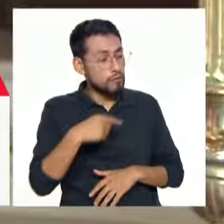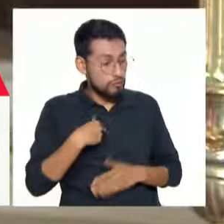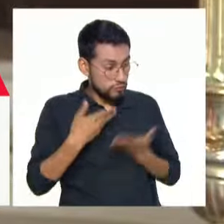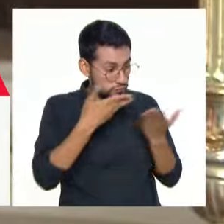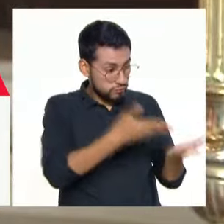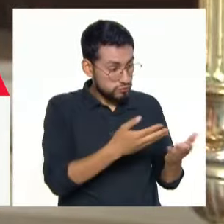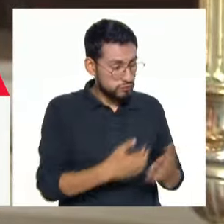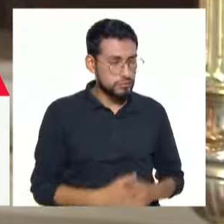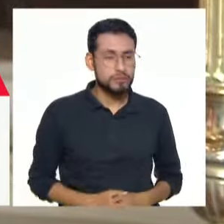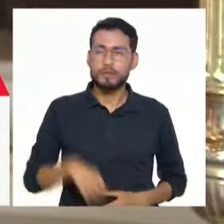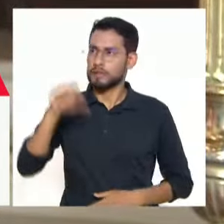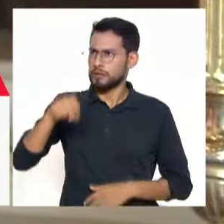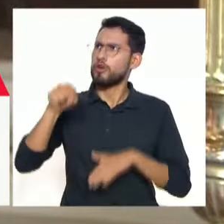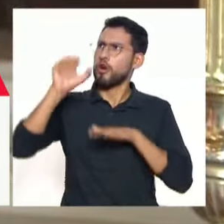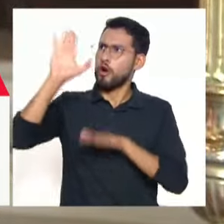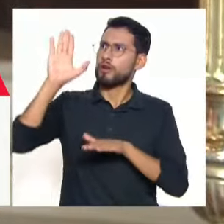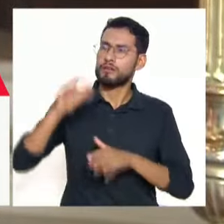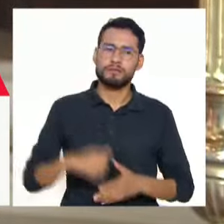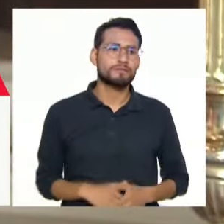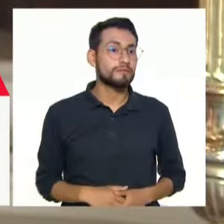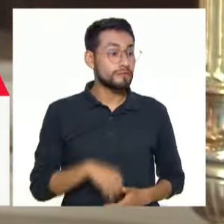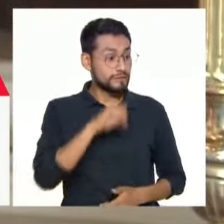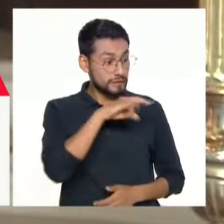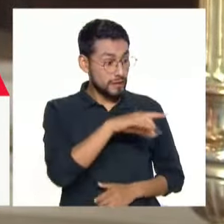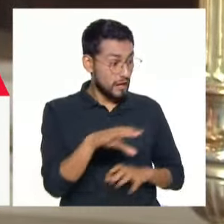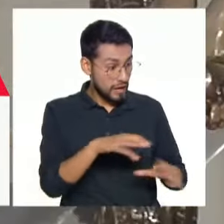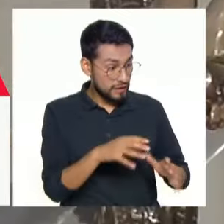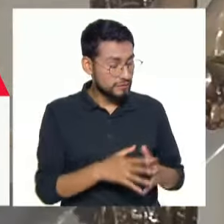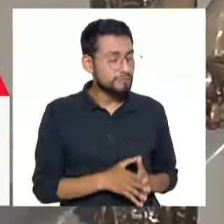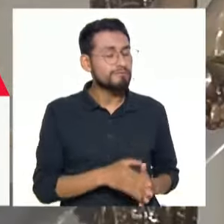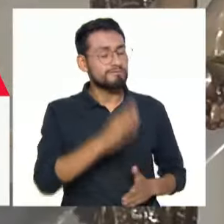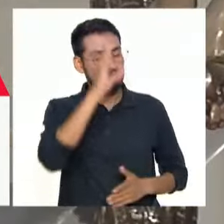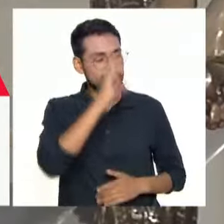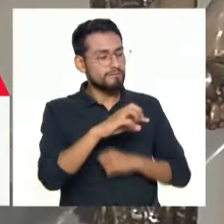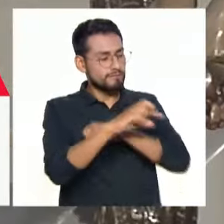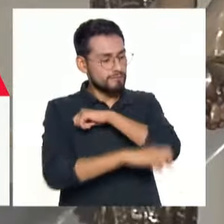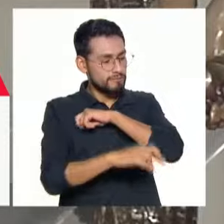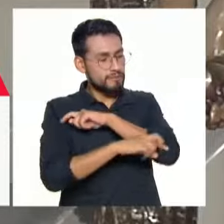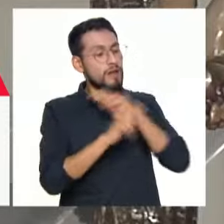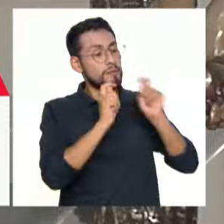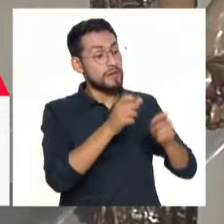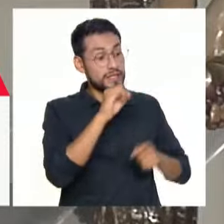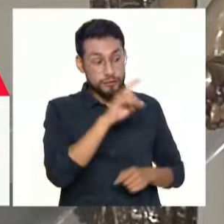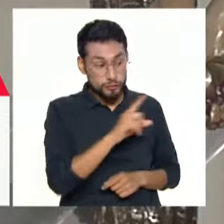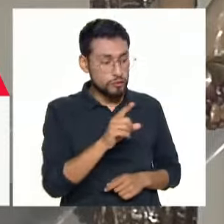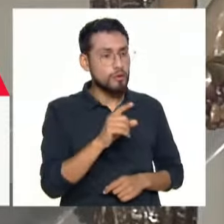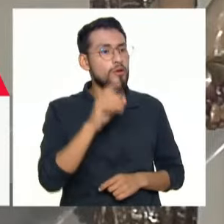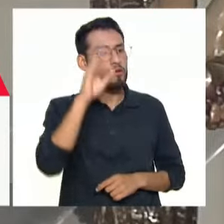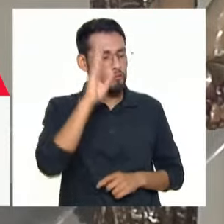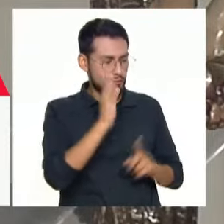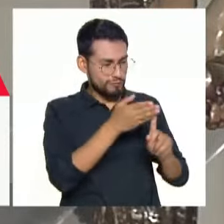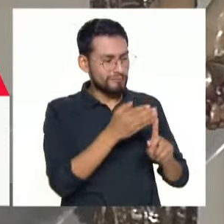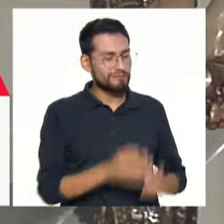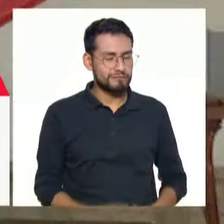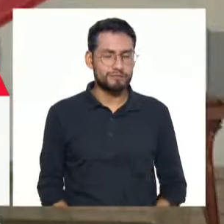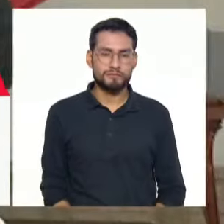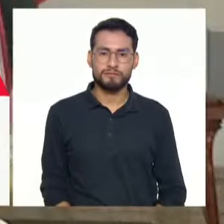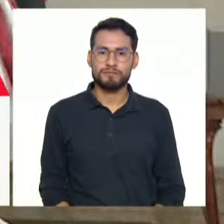confío? Sí, juro. Si así lo hiciera, que Dios y la patria lo premien, y si no, se lo